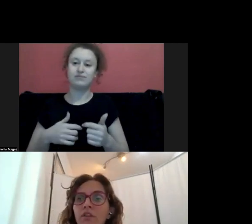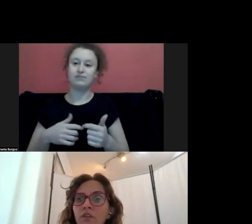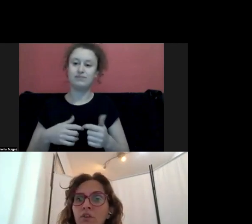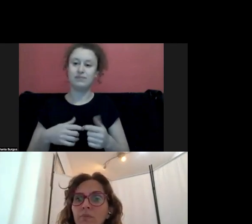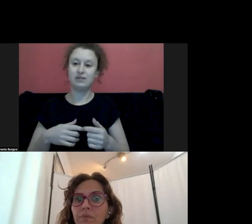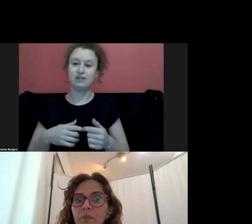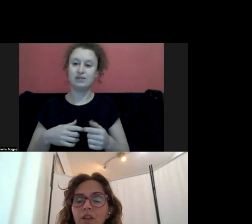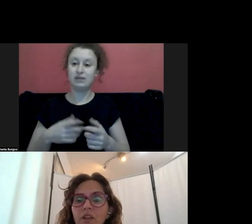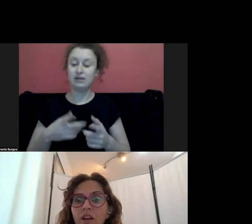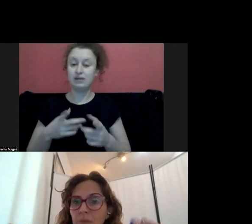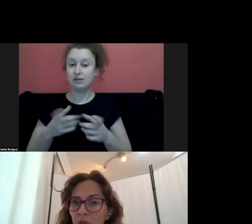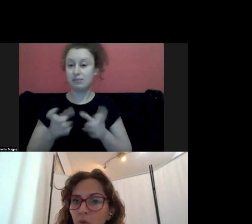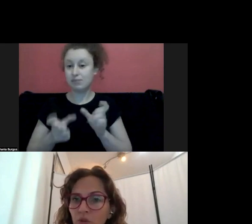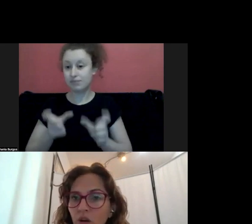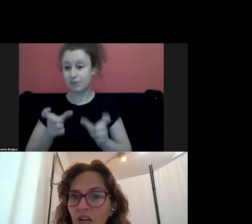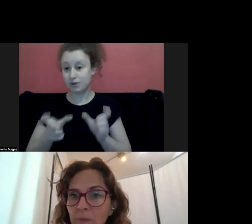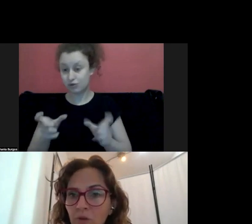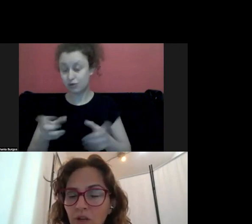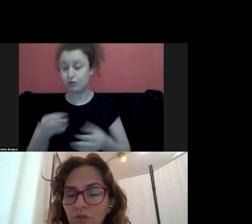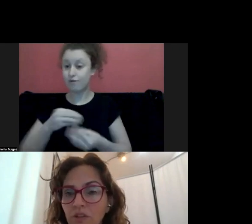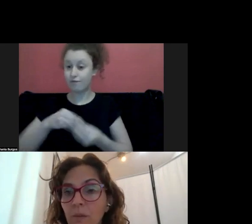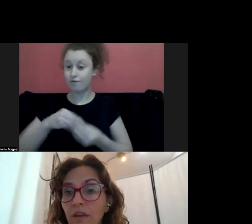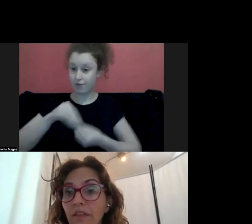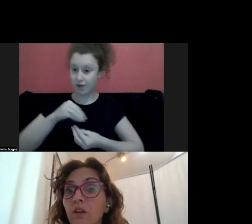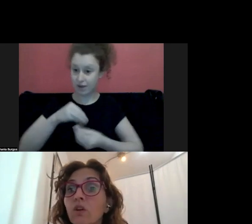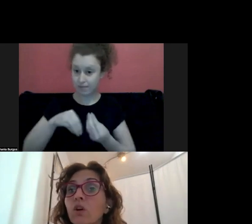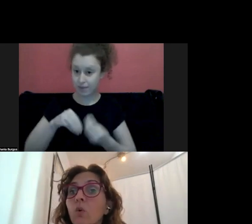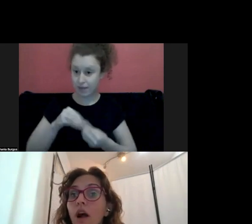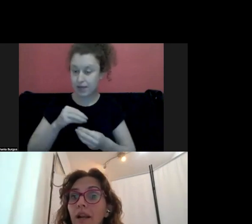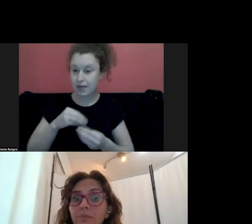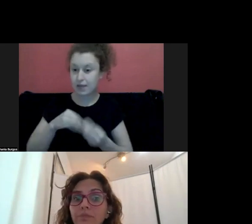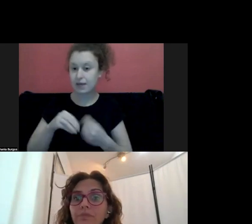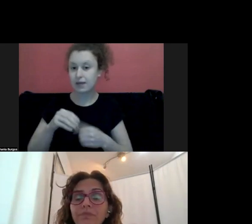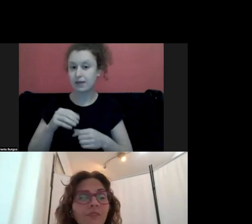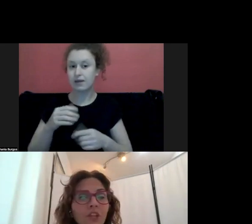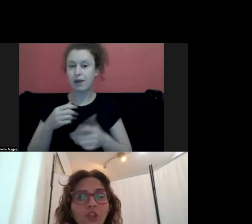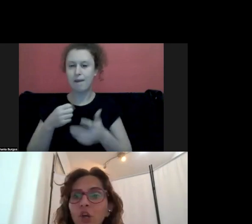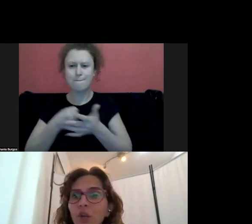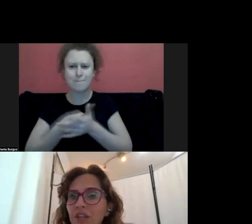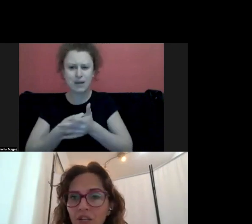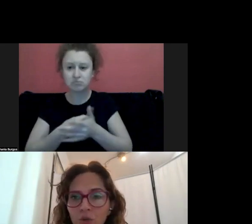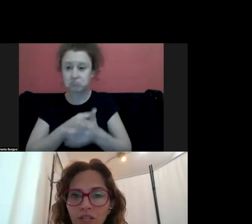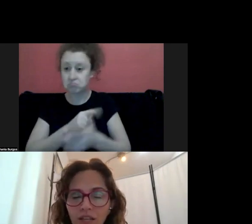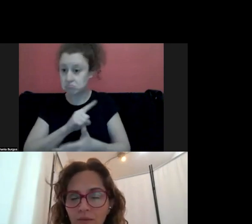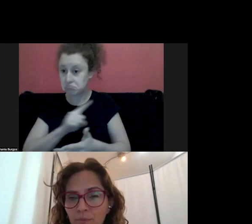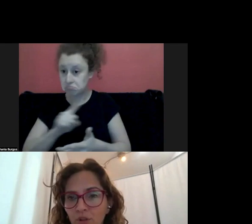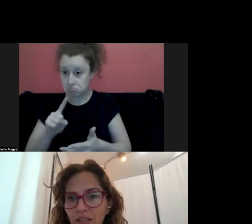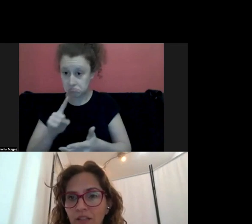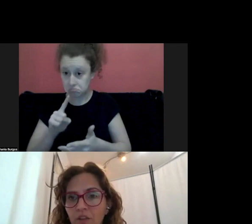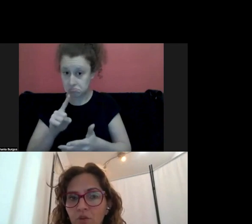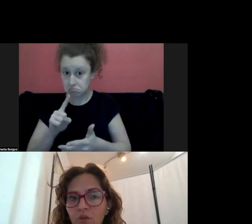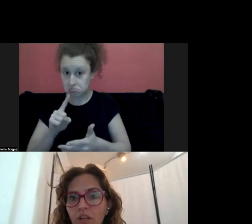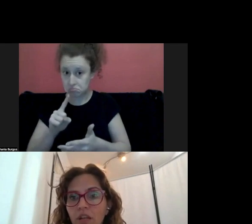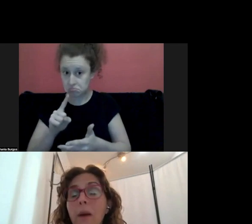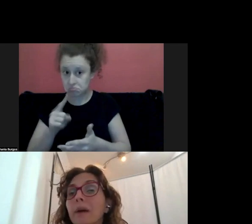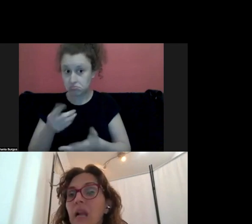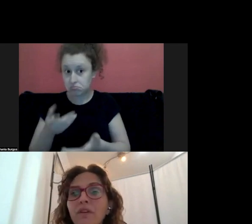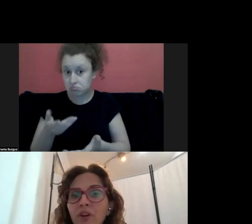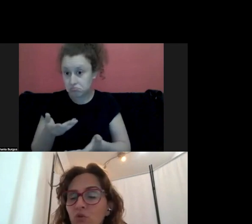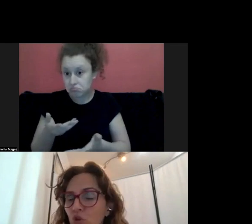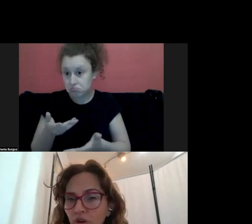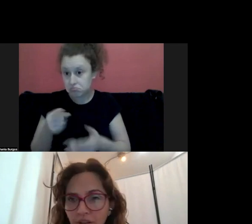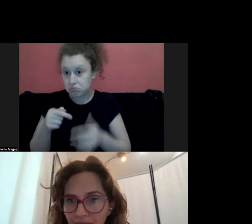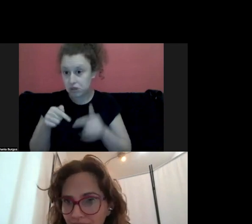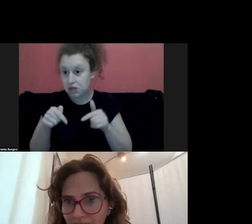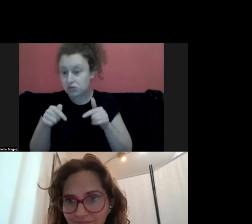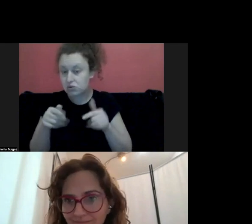una educación respetuosa con las personas con discapacidad, con lo cual no les resulta tan importante el choque. Para mí